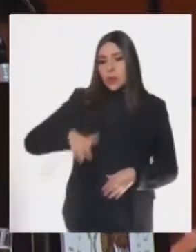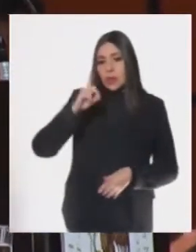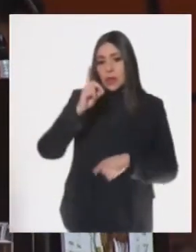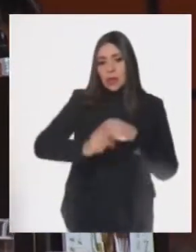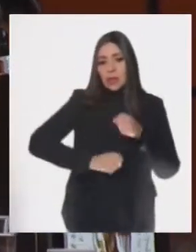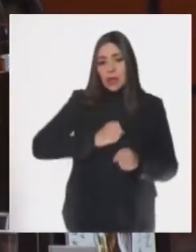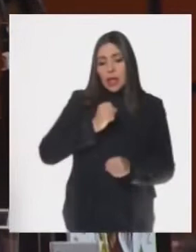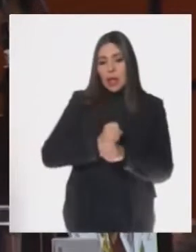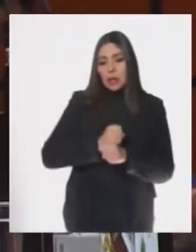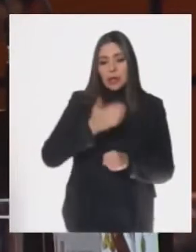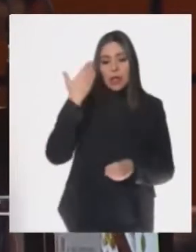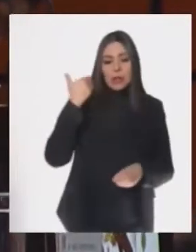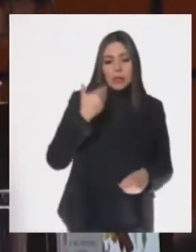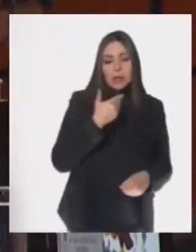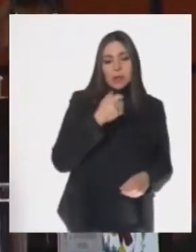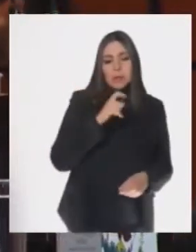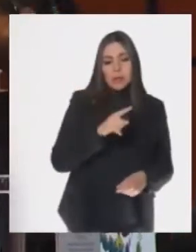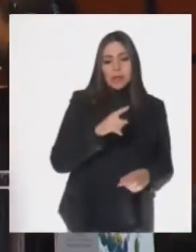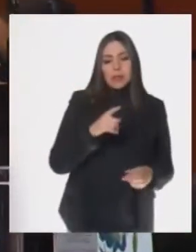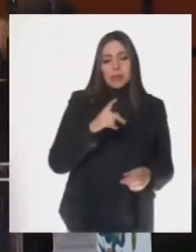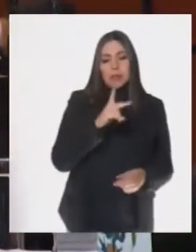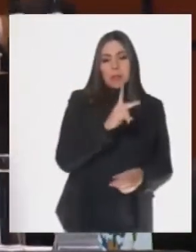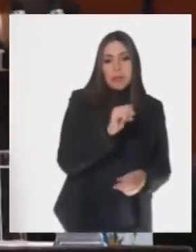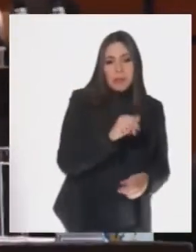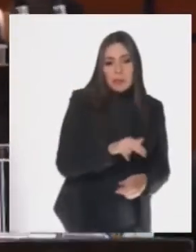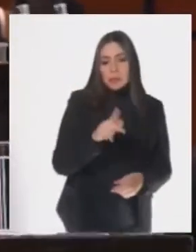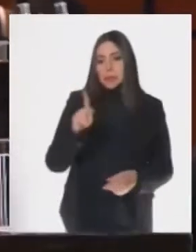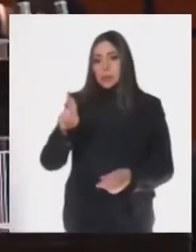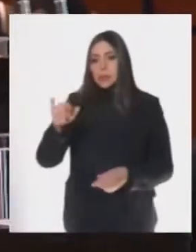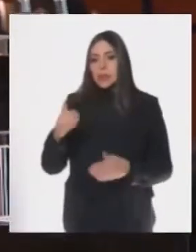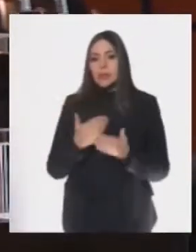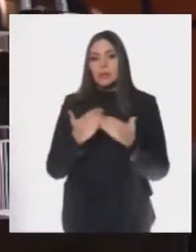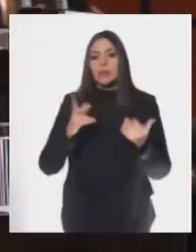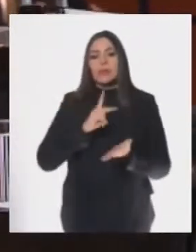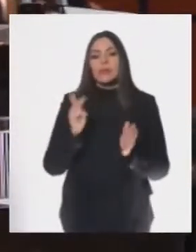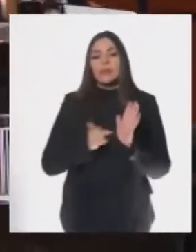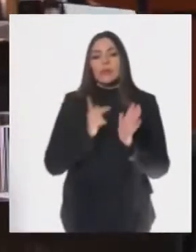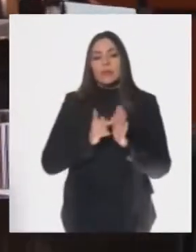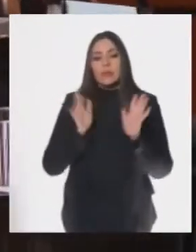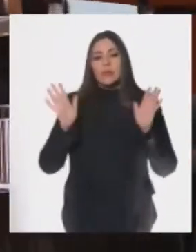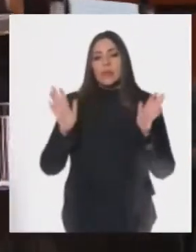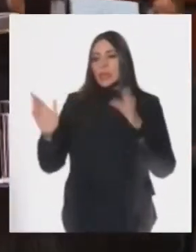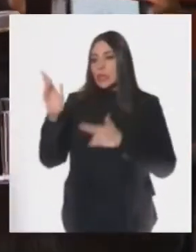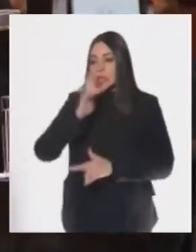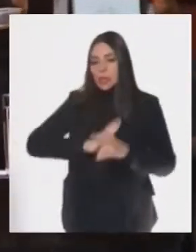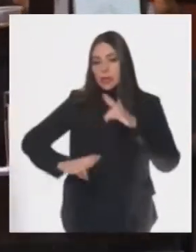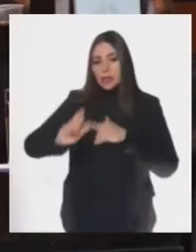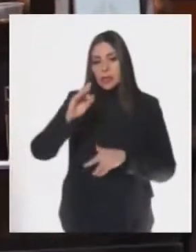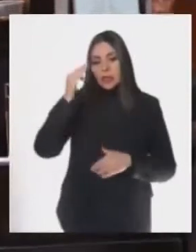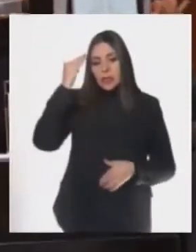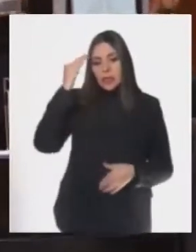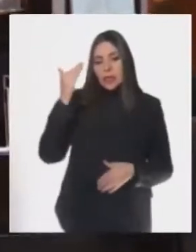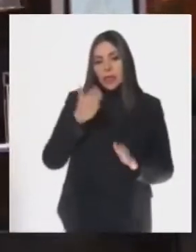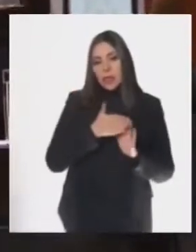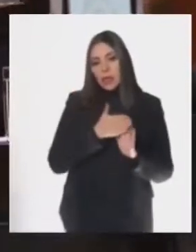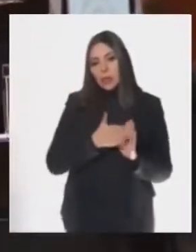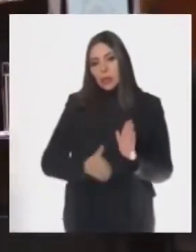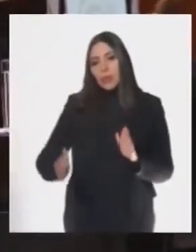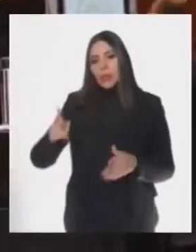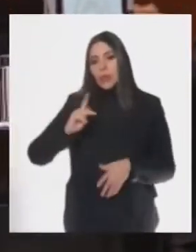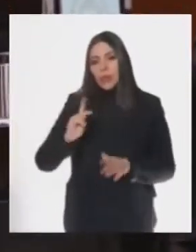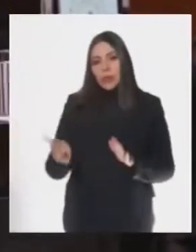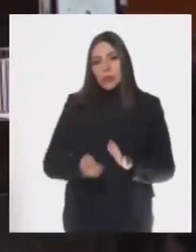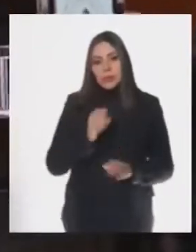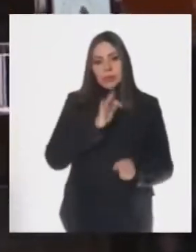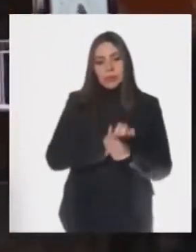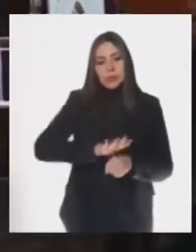a tiempos anteriores a la Revolución Mexicana en este tema. Se están generando grandes latifundios